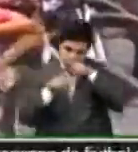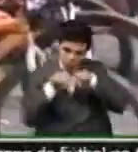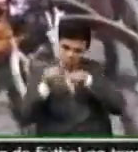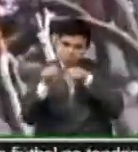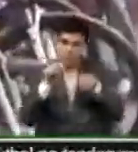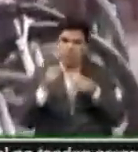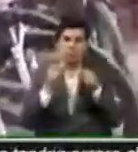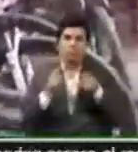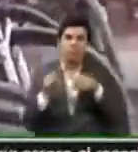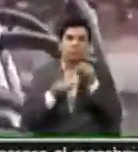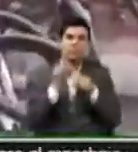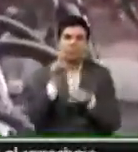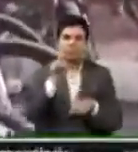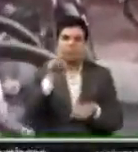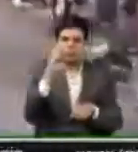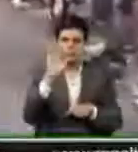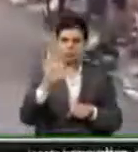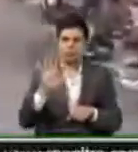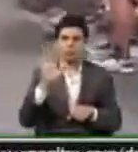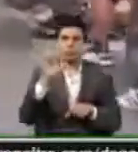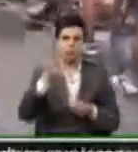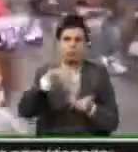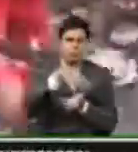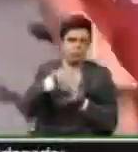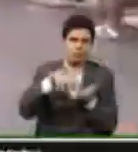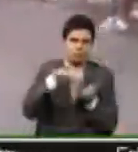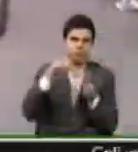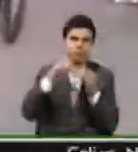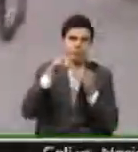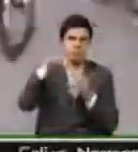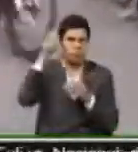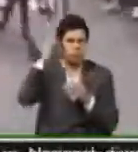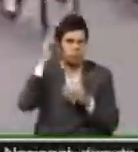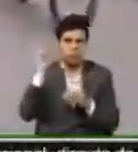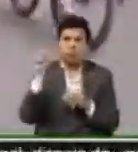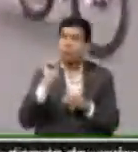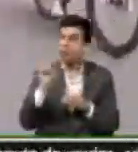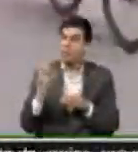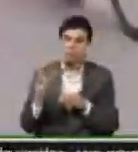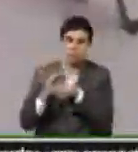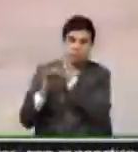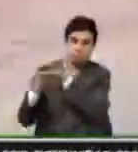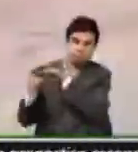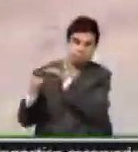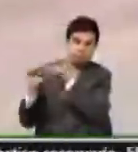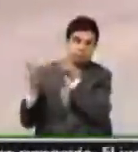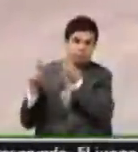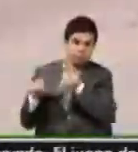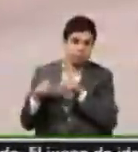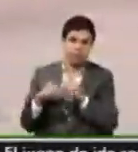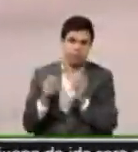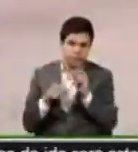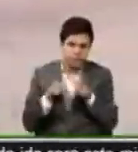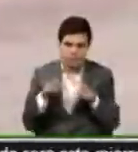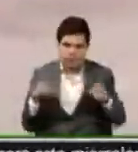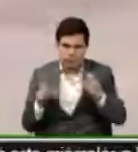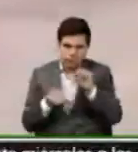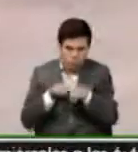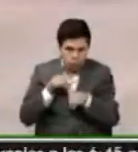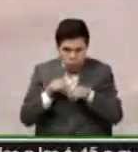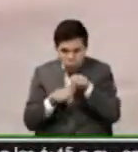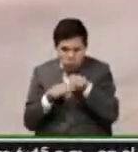60 pedalistas del Gran Santander además de invitados de Venezuela todos los participantes disfrutaron de un día de mucha